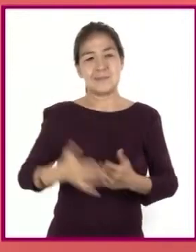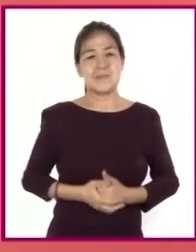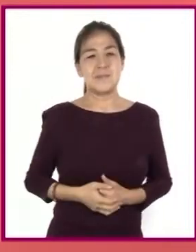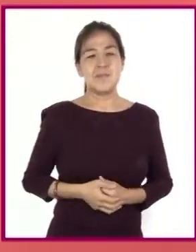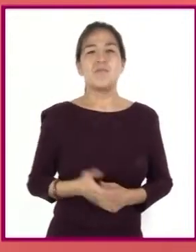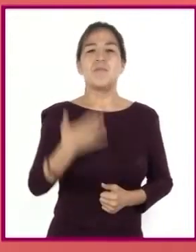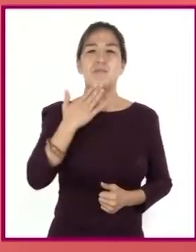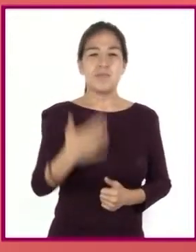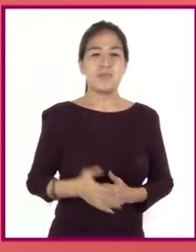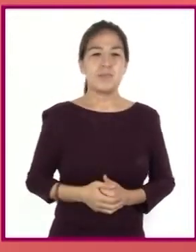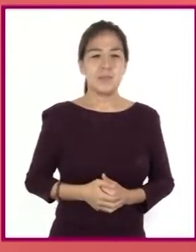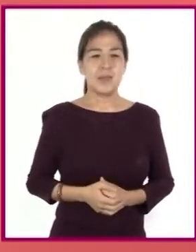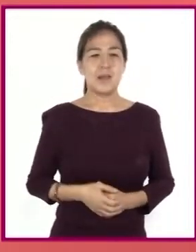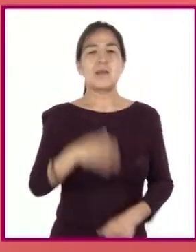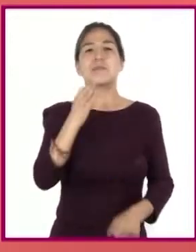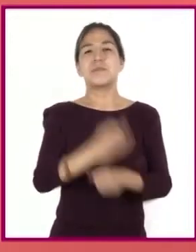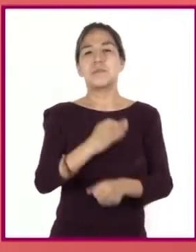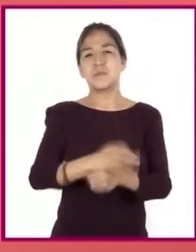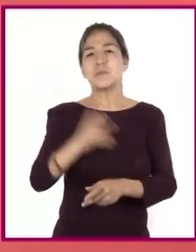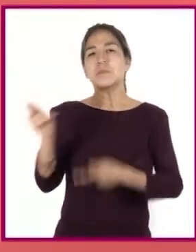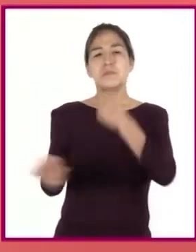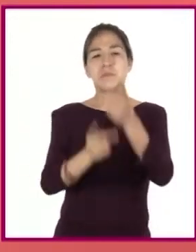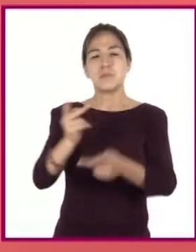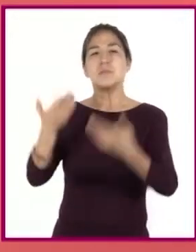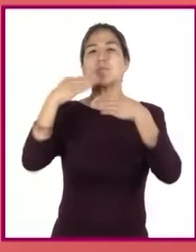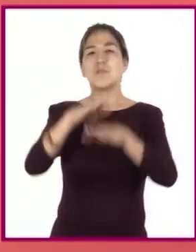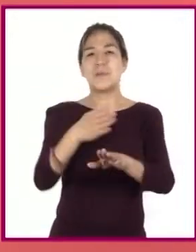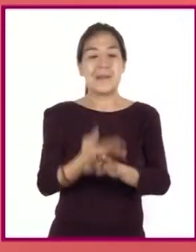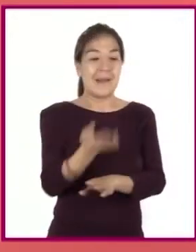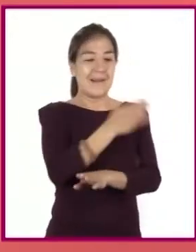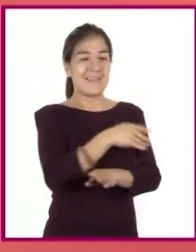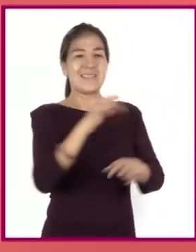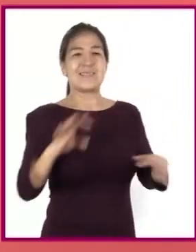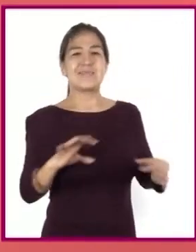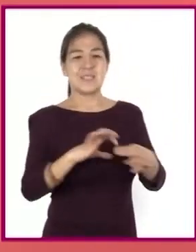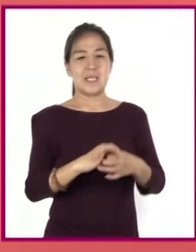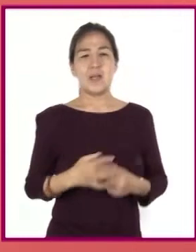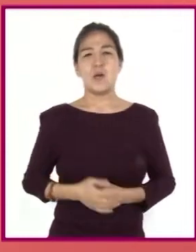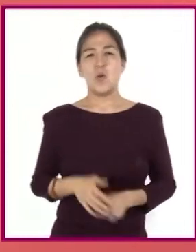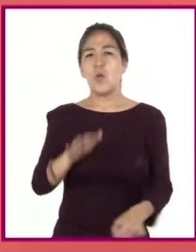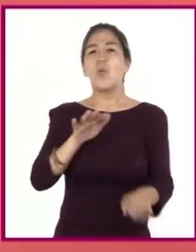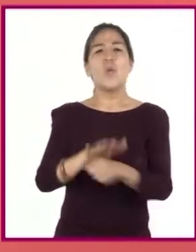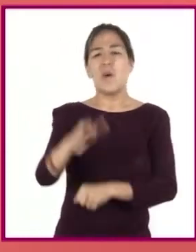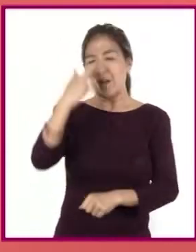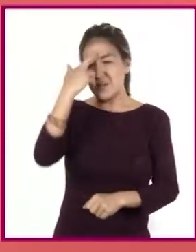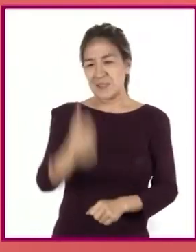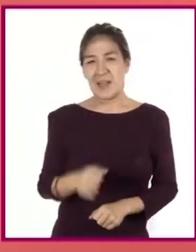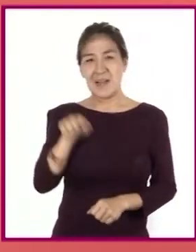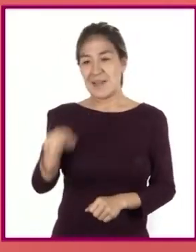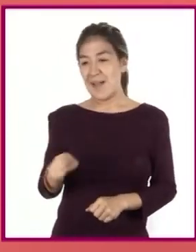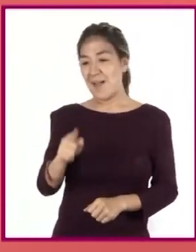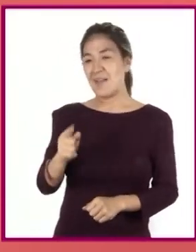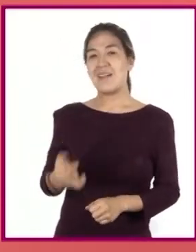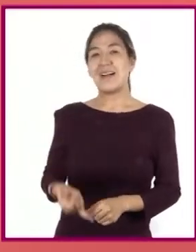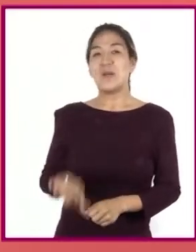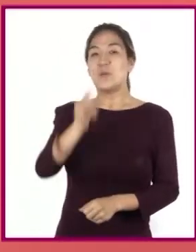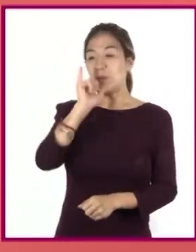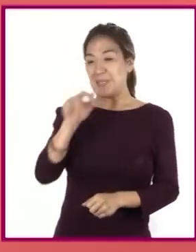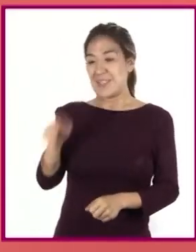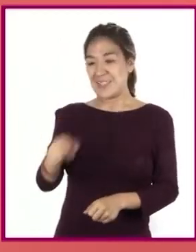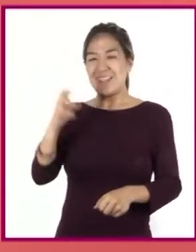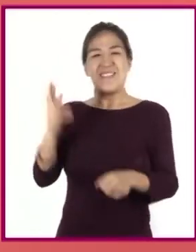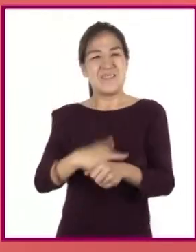Bueno, planteamos ahora una pregunta relacionada con la anterior. ¿Cuáles son las consecuencias de ingerir bebidas azucaradas